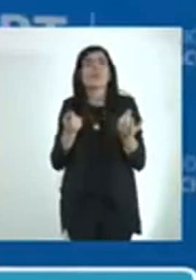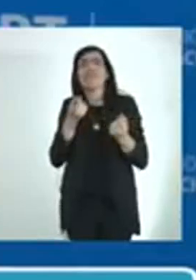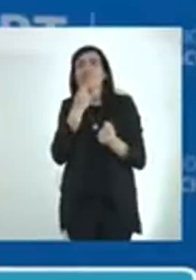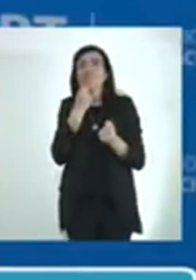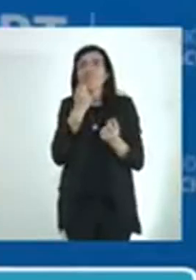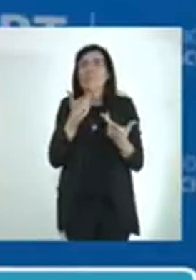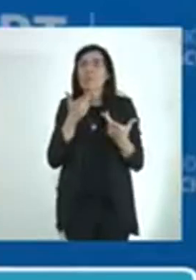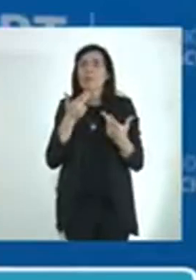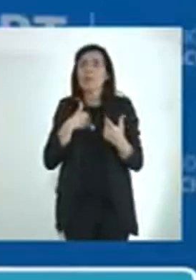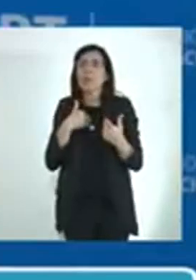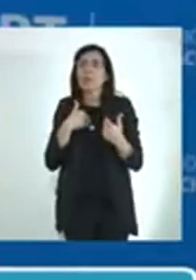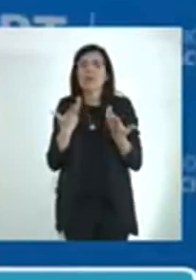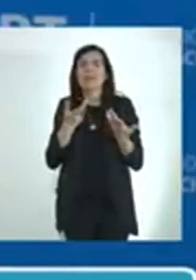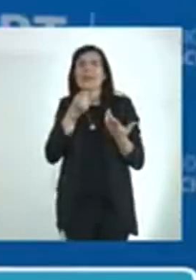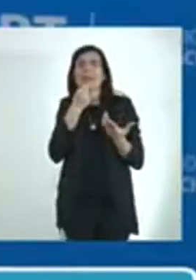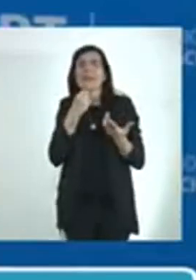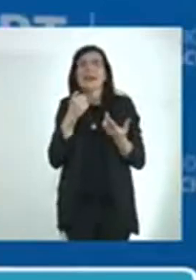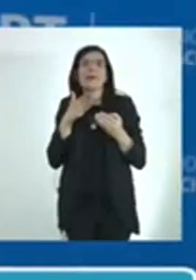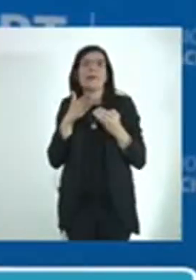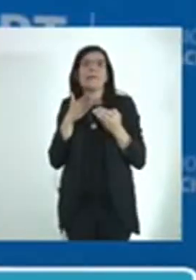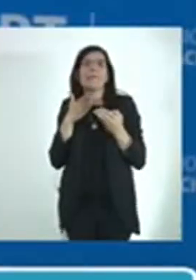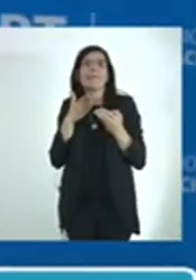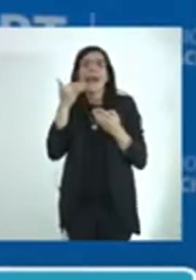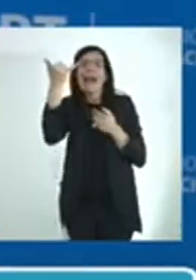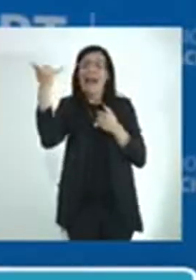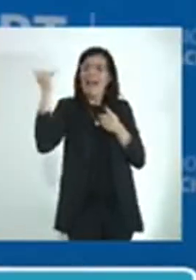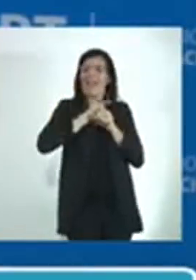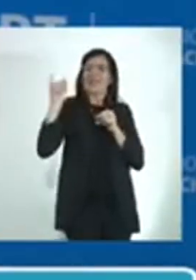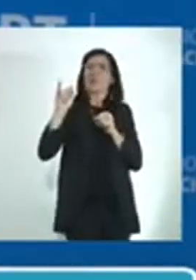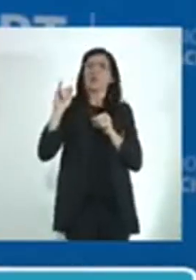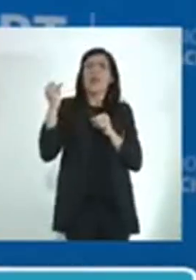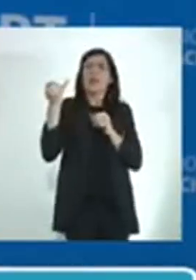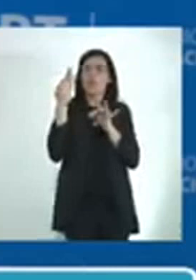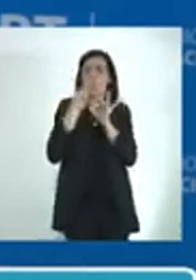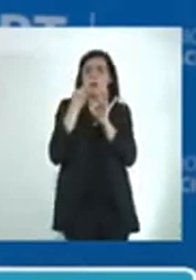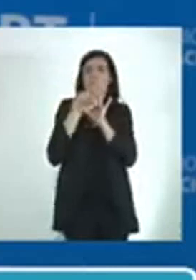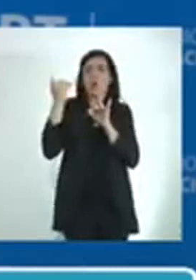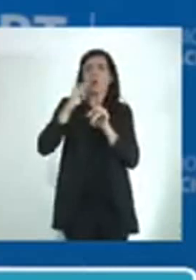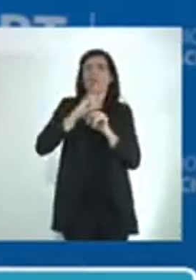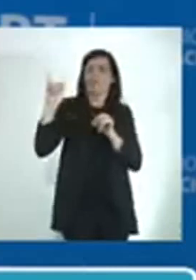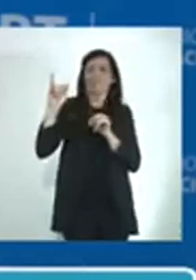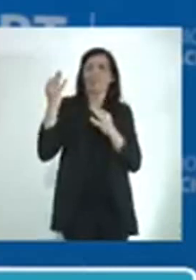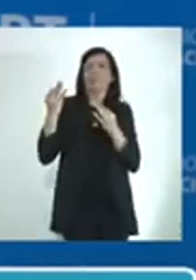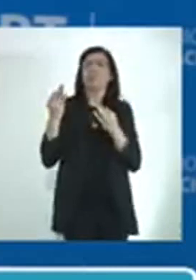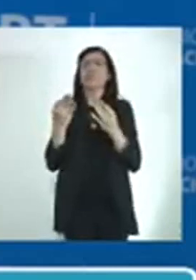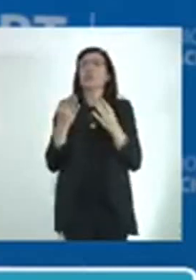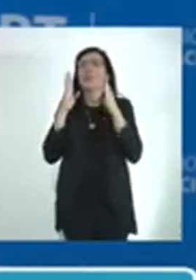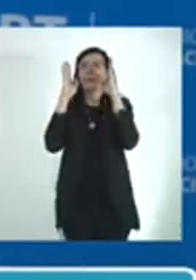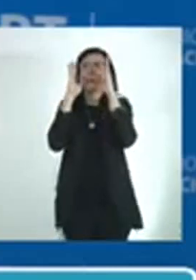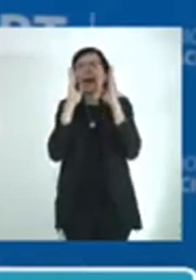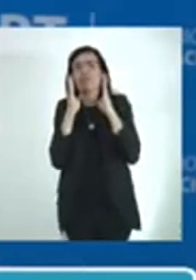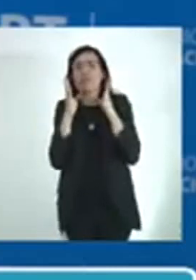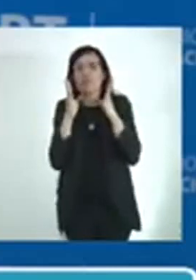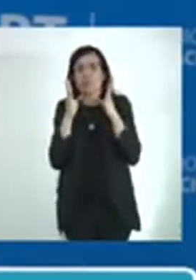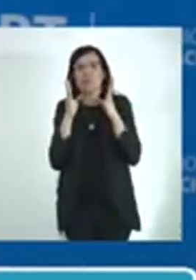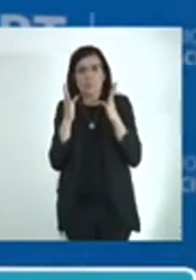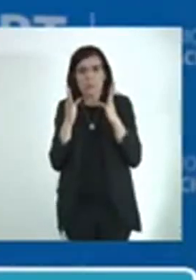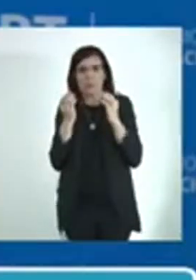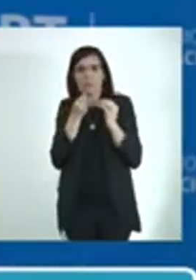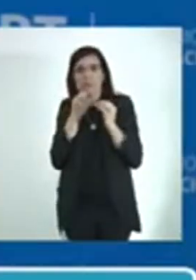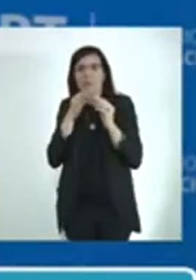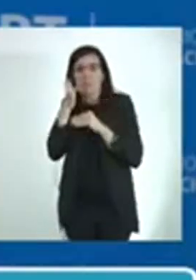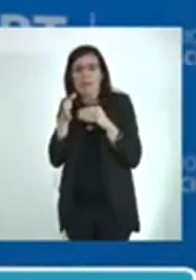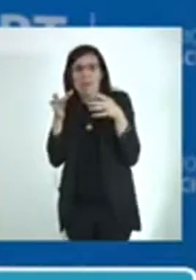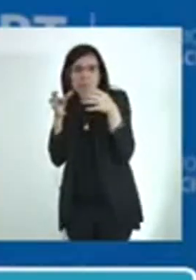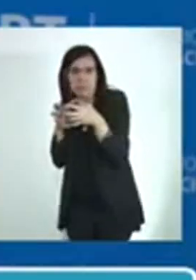en los casos que tenemos que hacer acompañamiento en las escuelas, cuando hay algunas situaciones, siempre hay una articulación con programas como SASE, como sí. GPI,